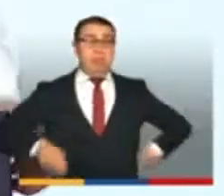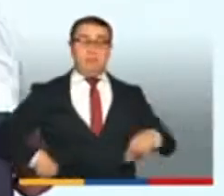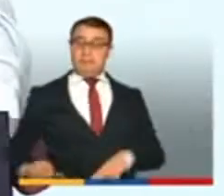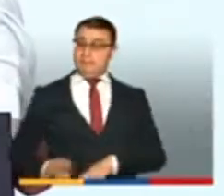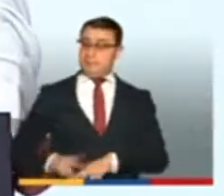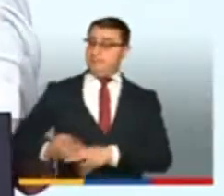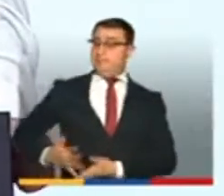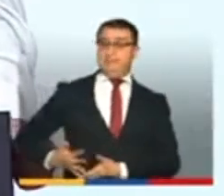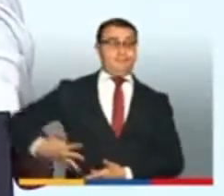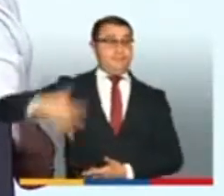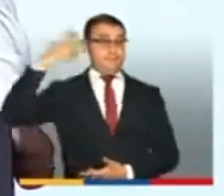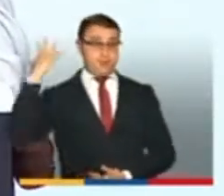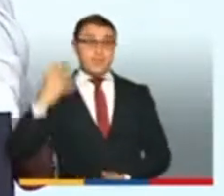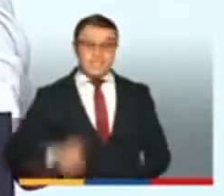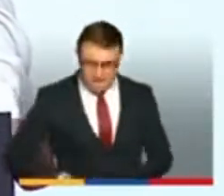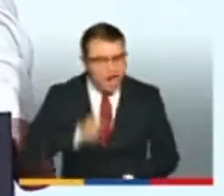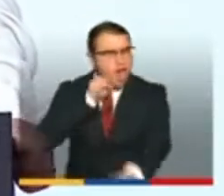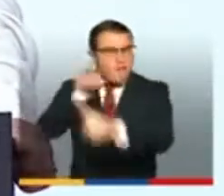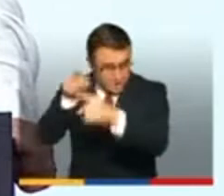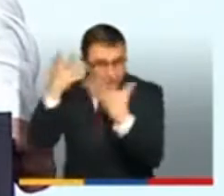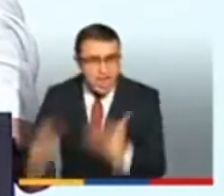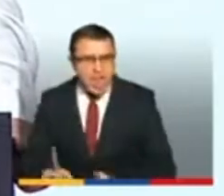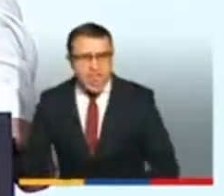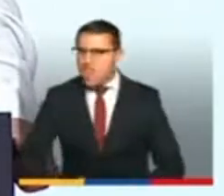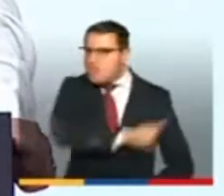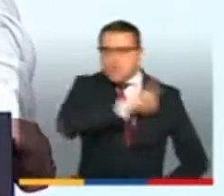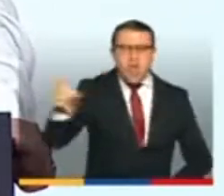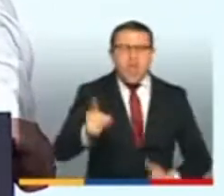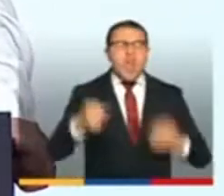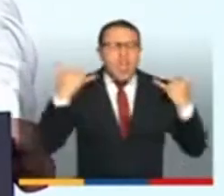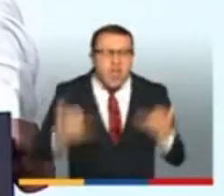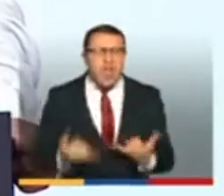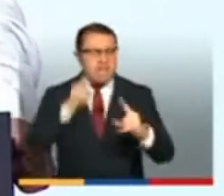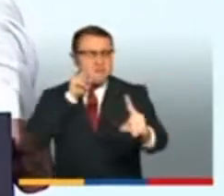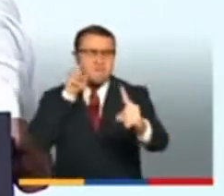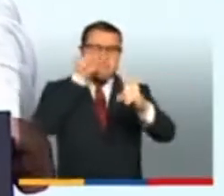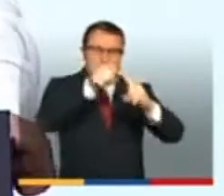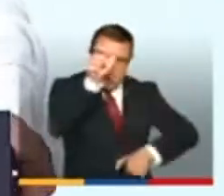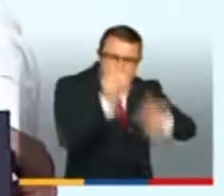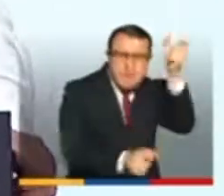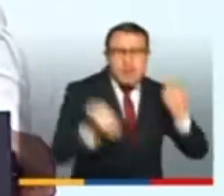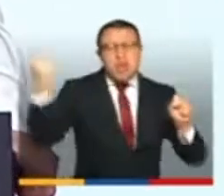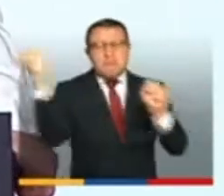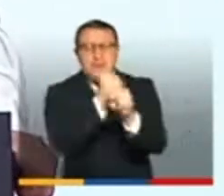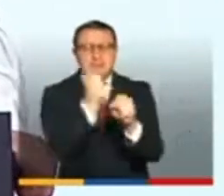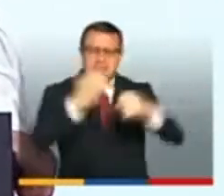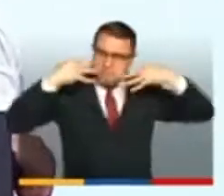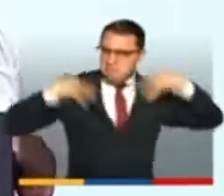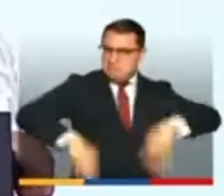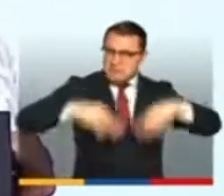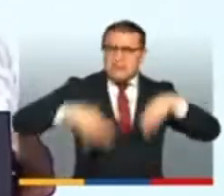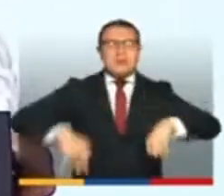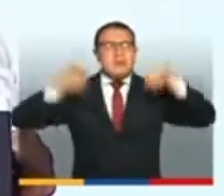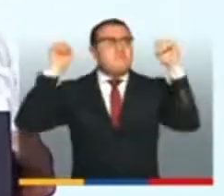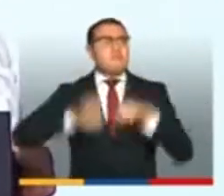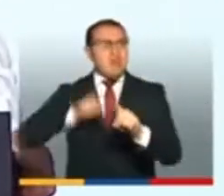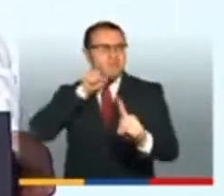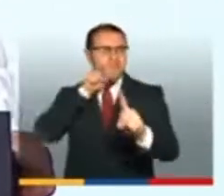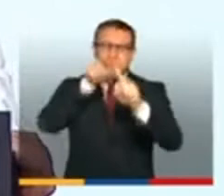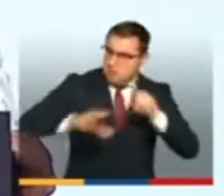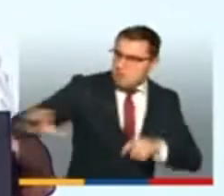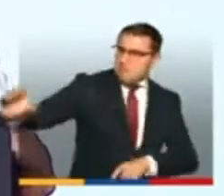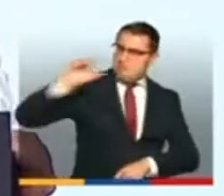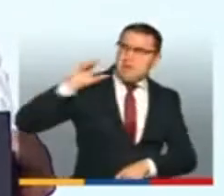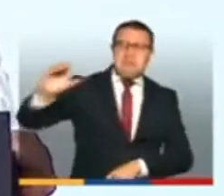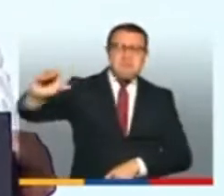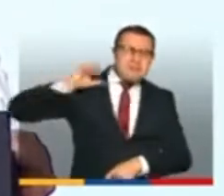enriquezcan Aquí vamos es el camino a que el pueblo trabajador pueda tener un buen ingreso a partir